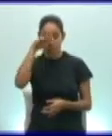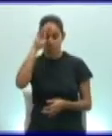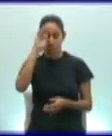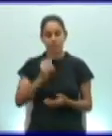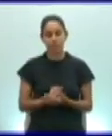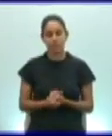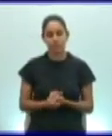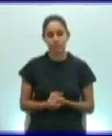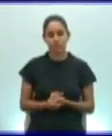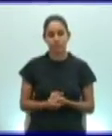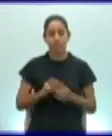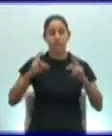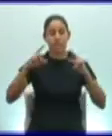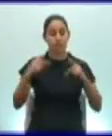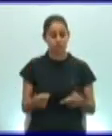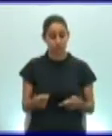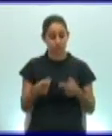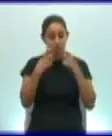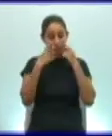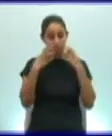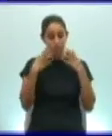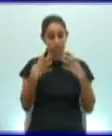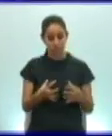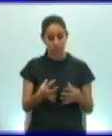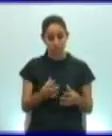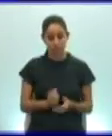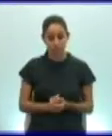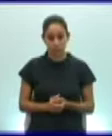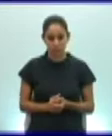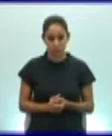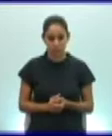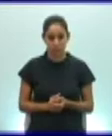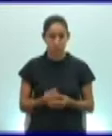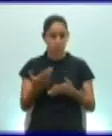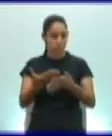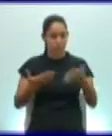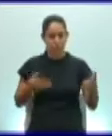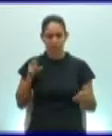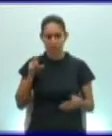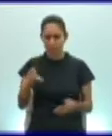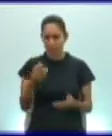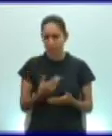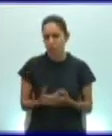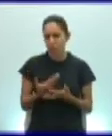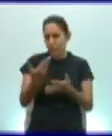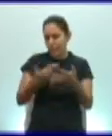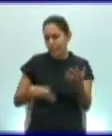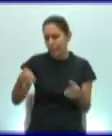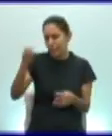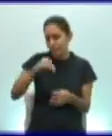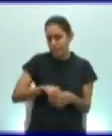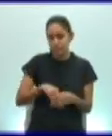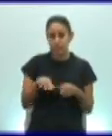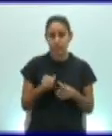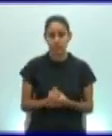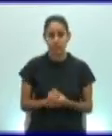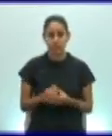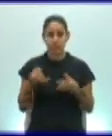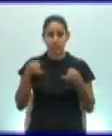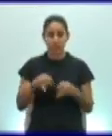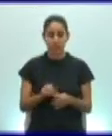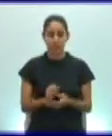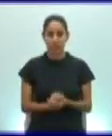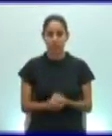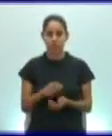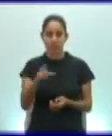un hecho, repito, de mucha importancia y en una prueba, sea una prueba final, sea la prueba de ingreso, porque en definitiva creo que ahí radica la esencia